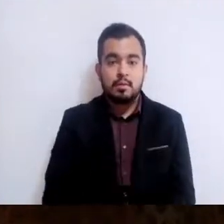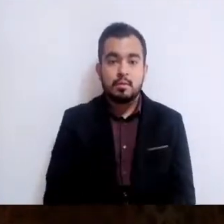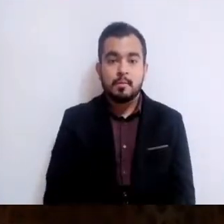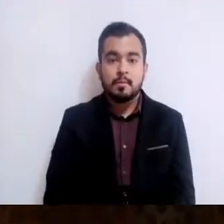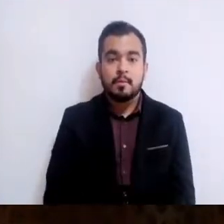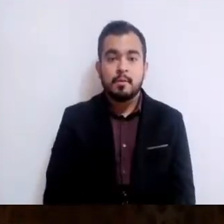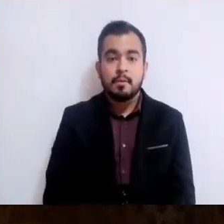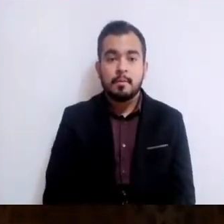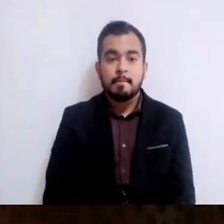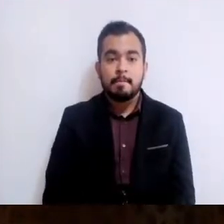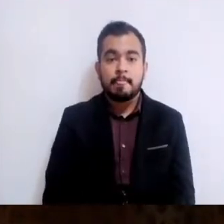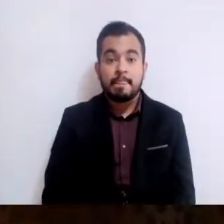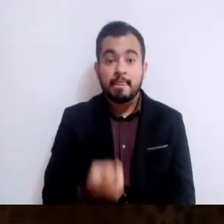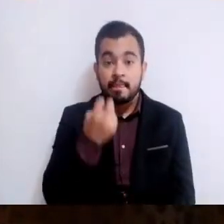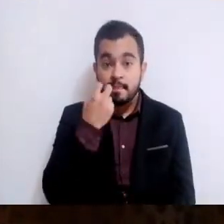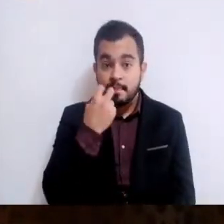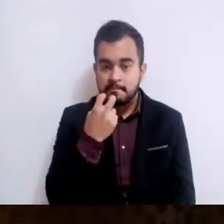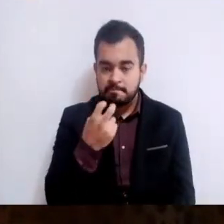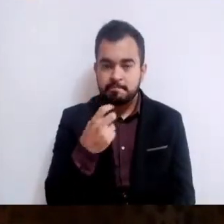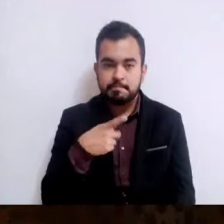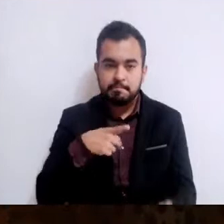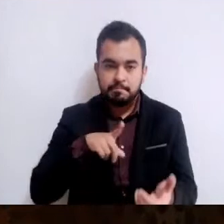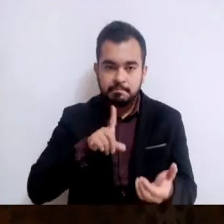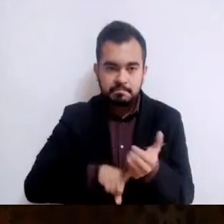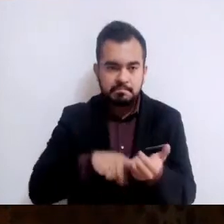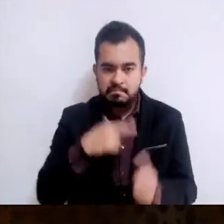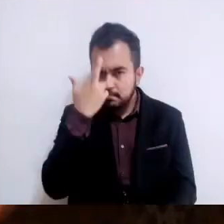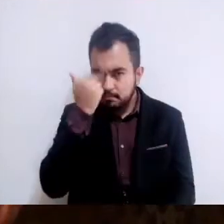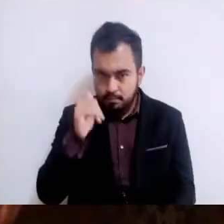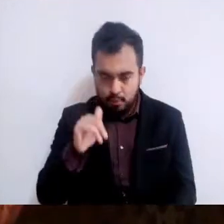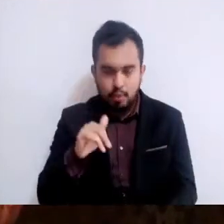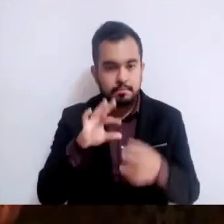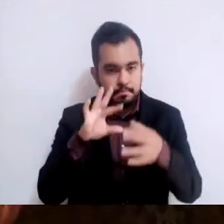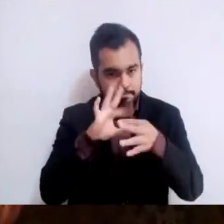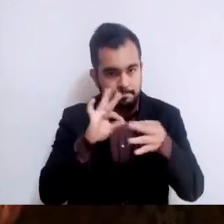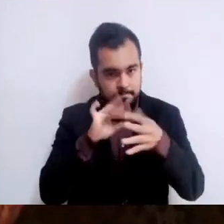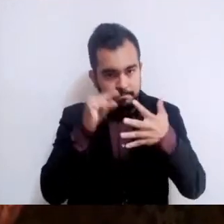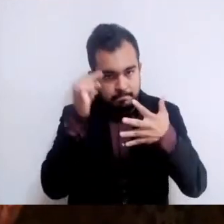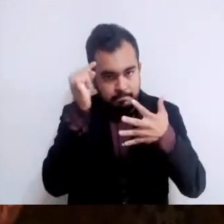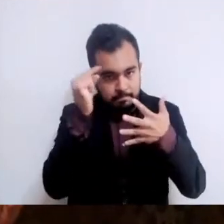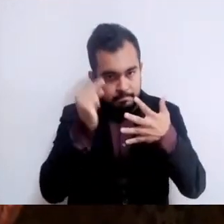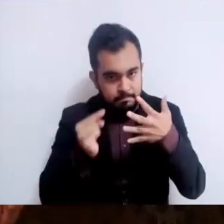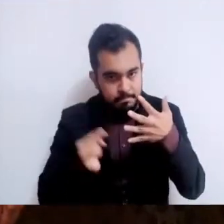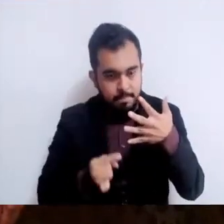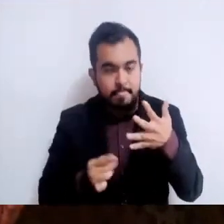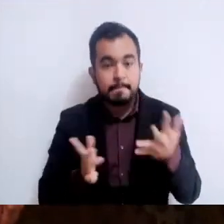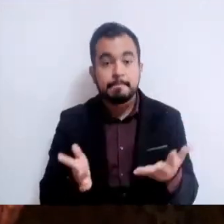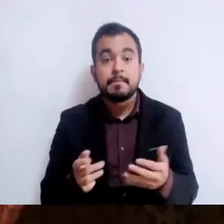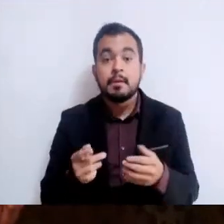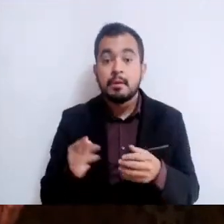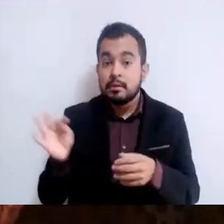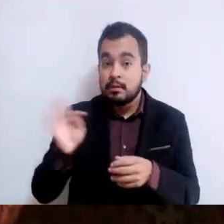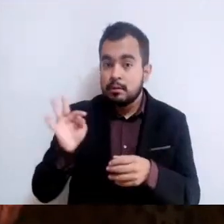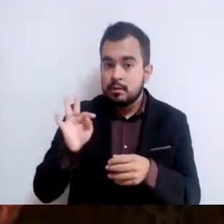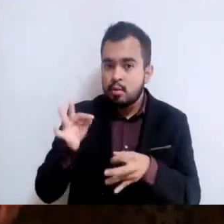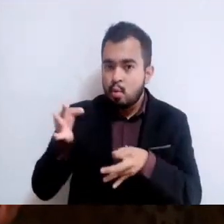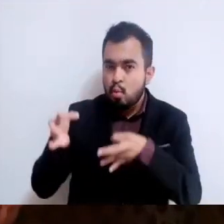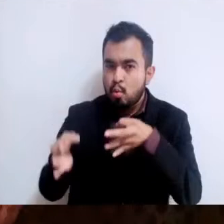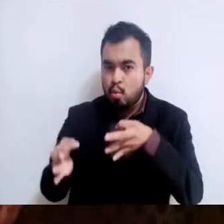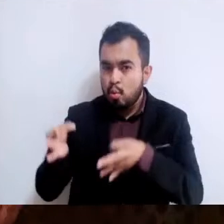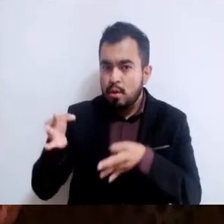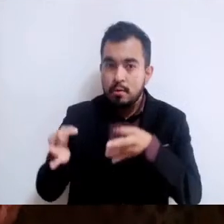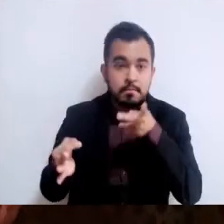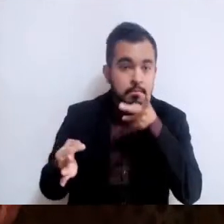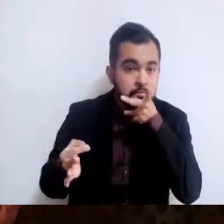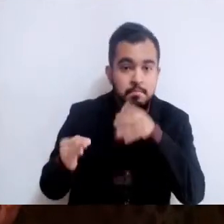Todo se da en base a la siguiente exposición de motivos. Cuando se plantean controversias jurídicas entre los